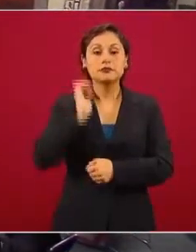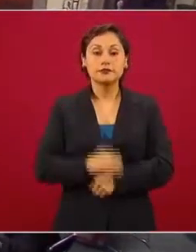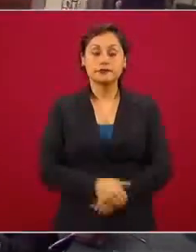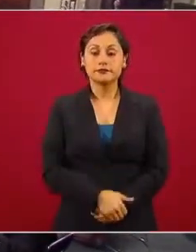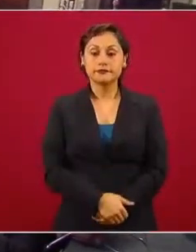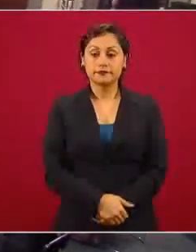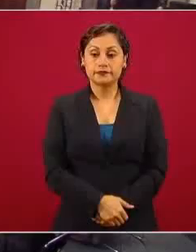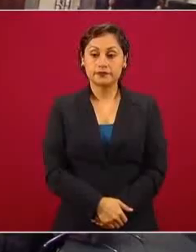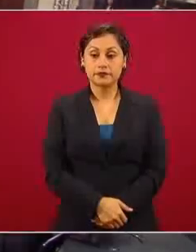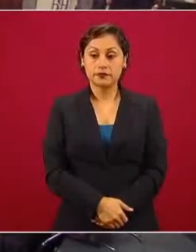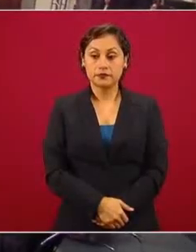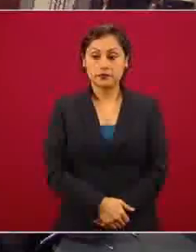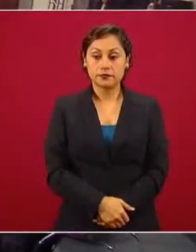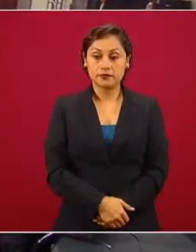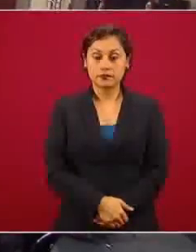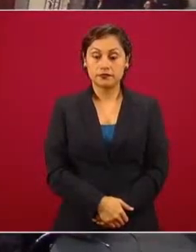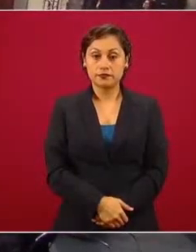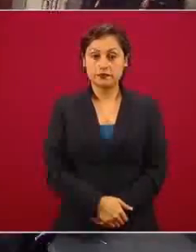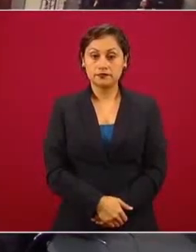Repito,